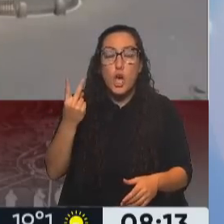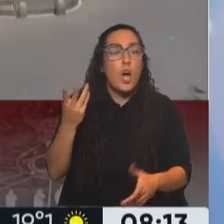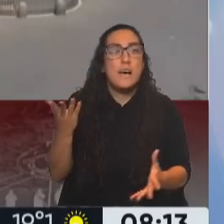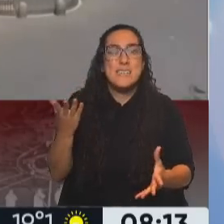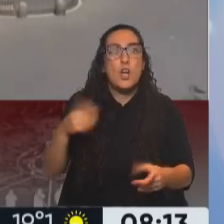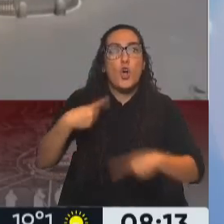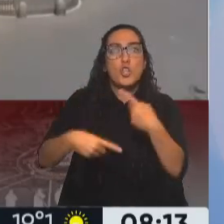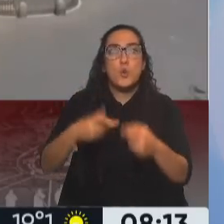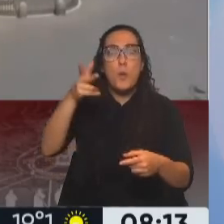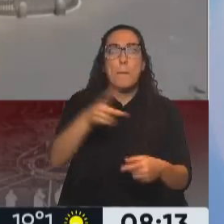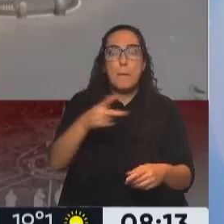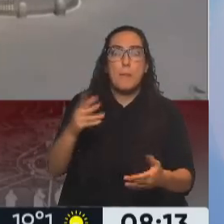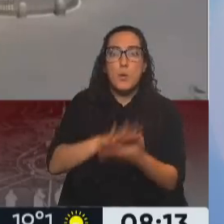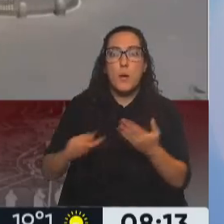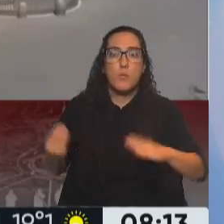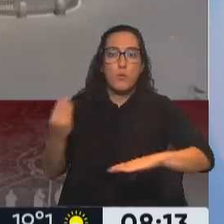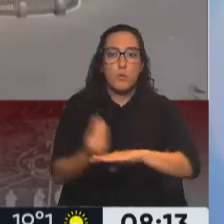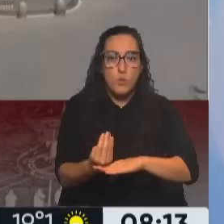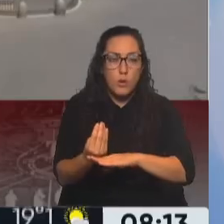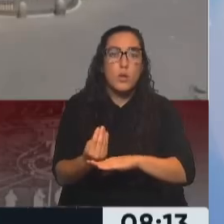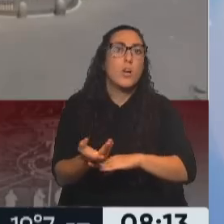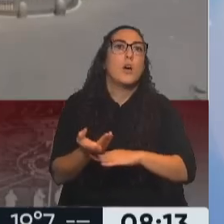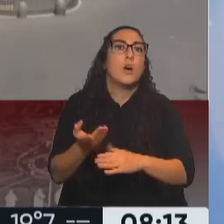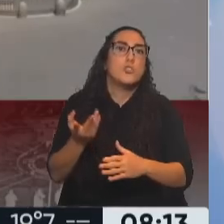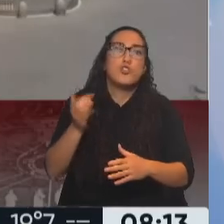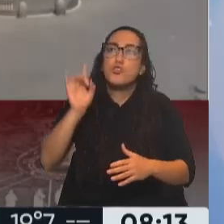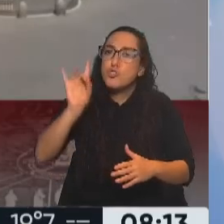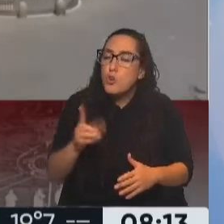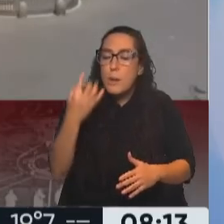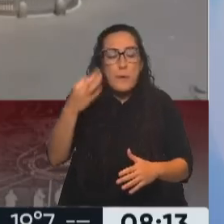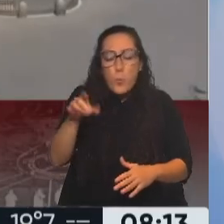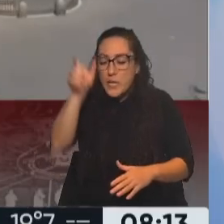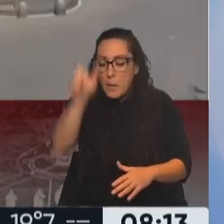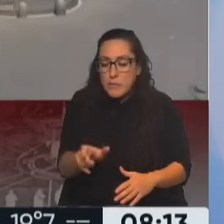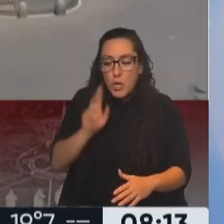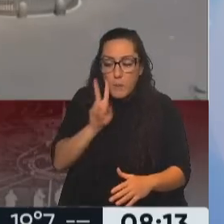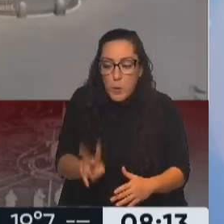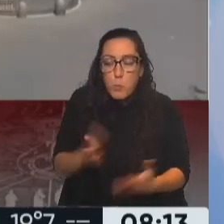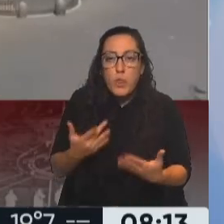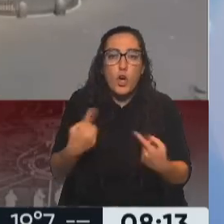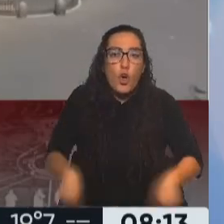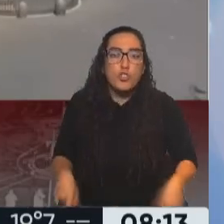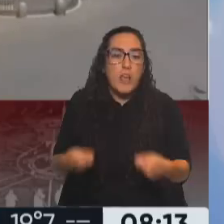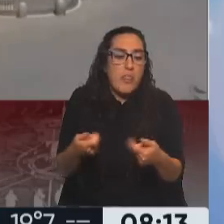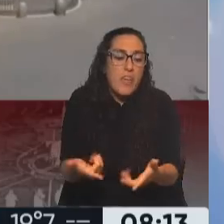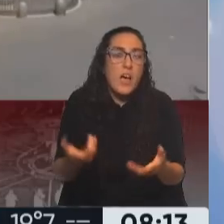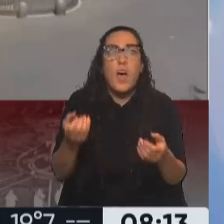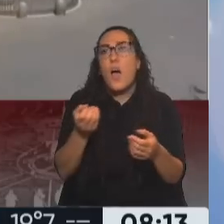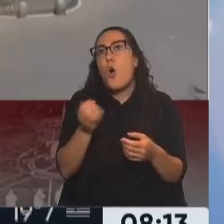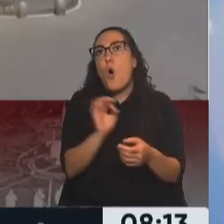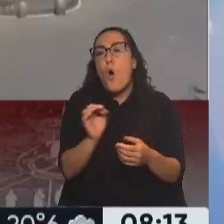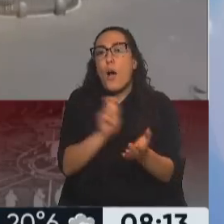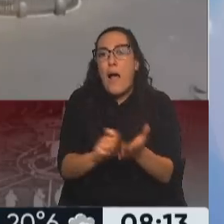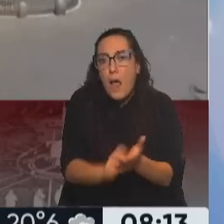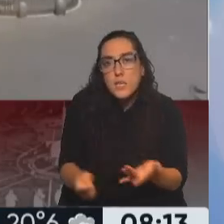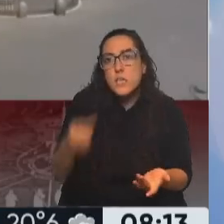a él. Es decir, que en esa habitación puede haber alguna carta, más allá de algún efecto personal puede que haber cosas que haya dejado el Papa de improviso. En el